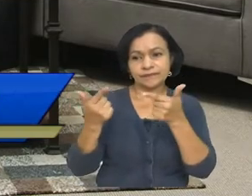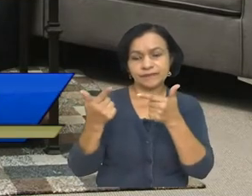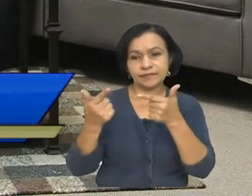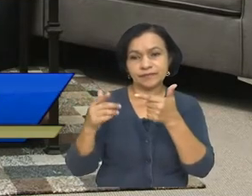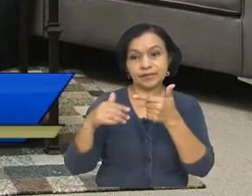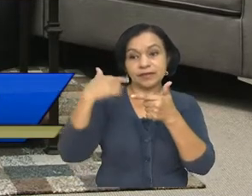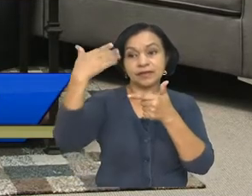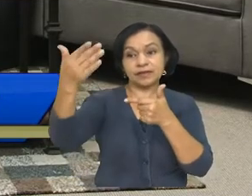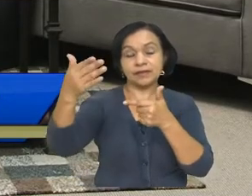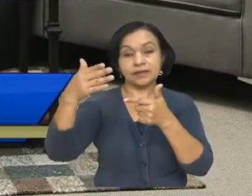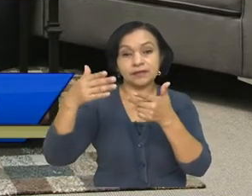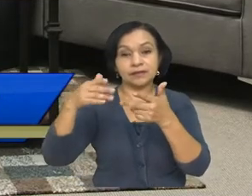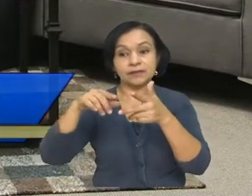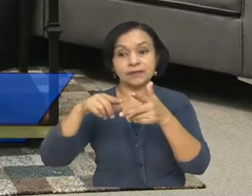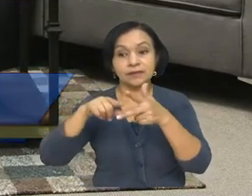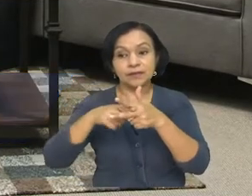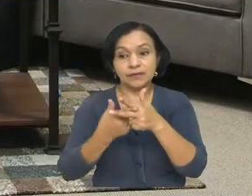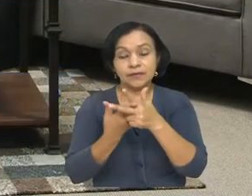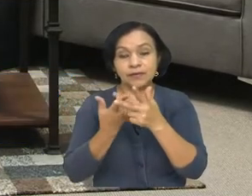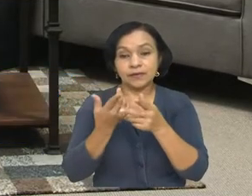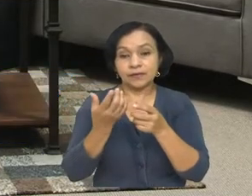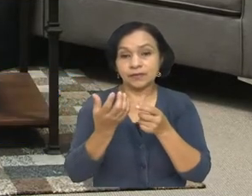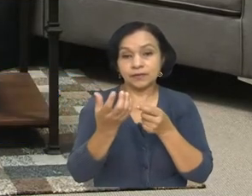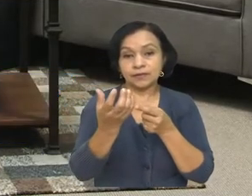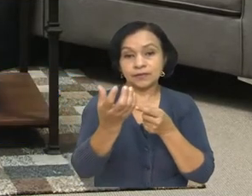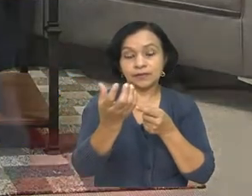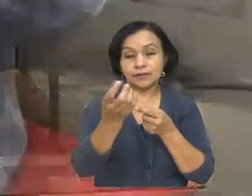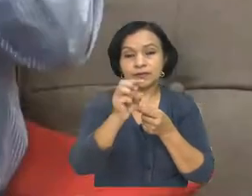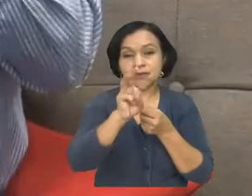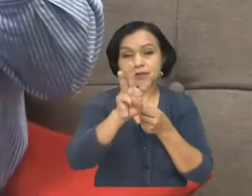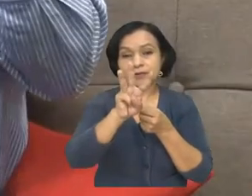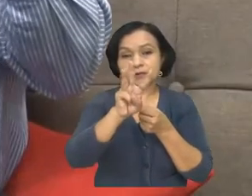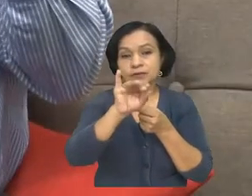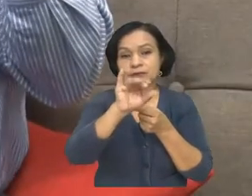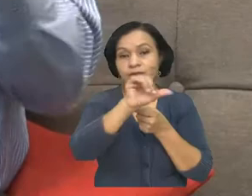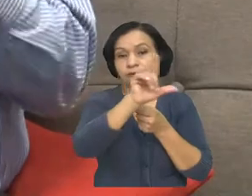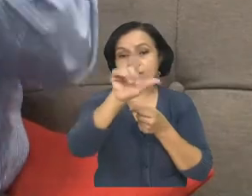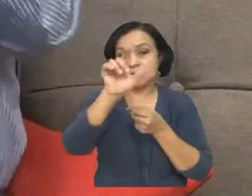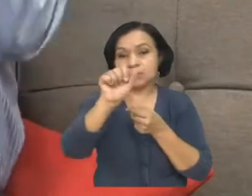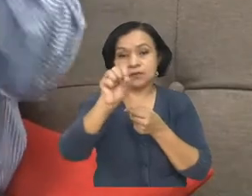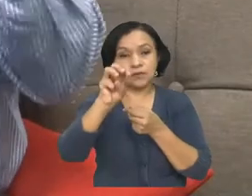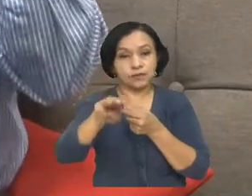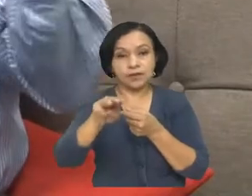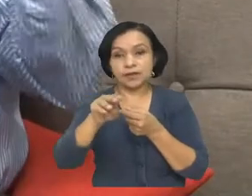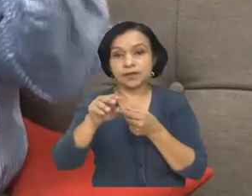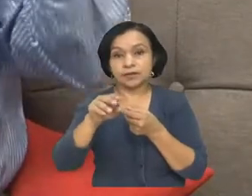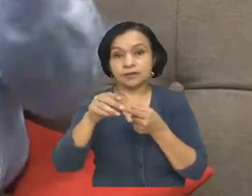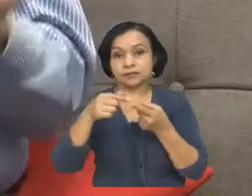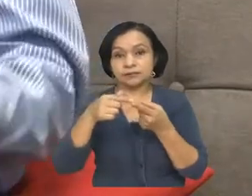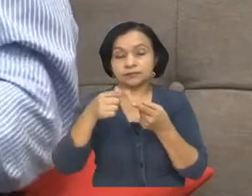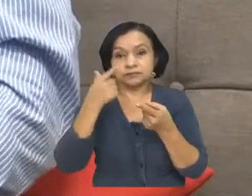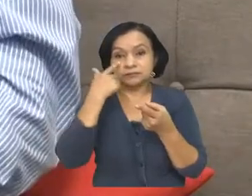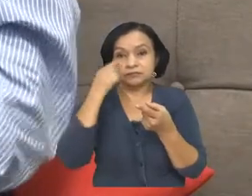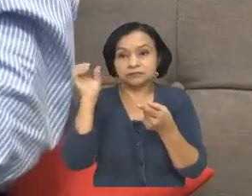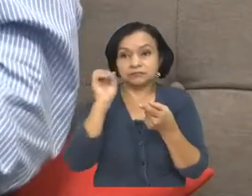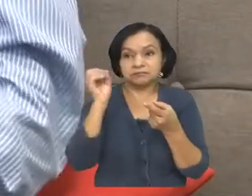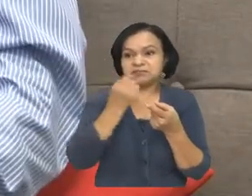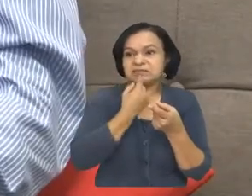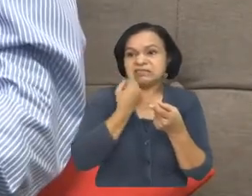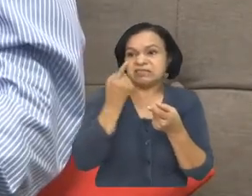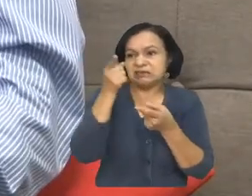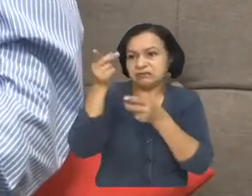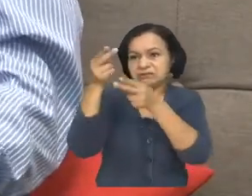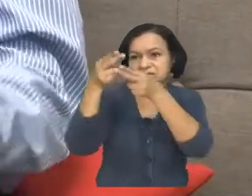delantera, porque en la parte delantera creo que iba el comandante William Ramírez, que en ese momento uno de joven no conocíamos